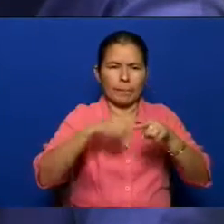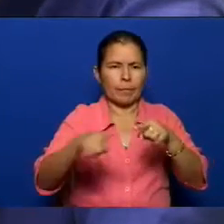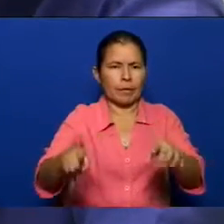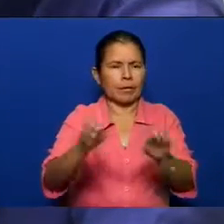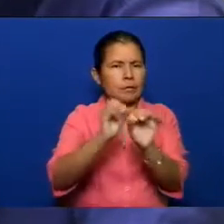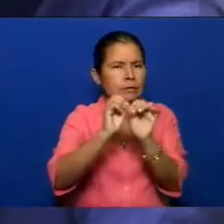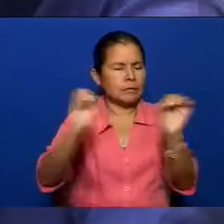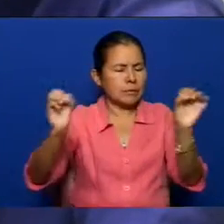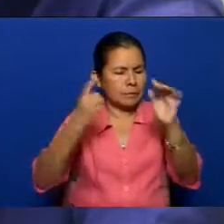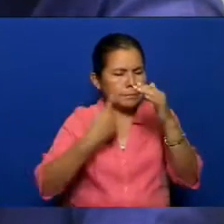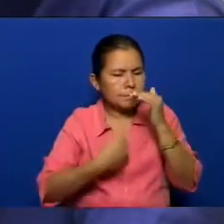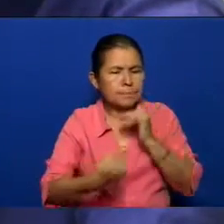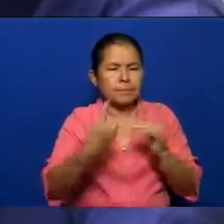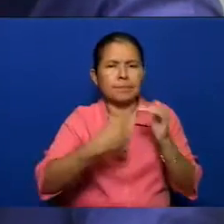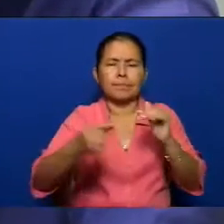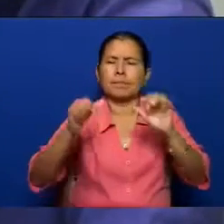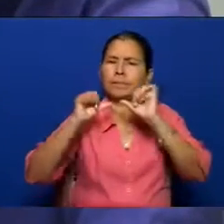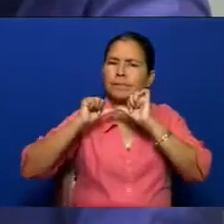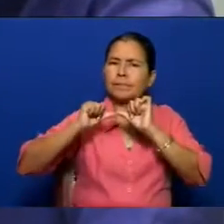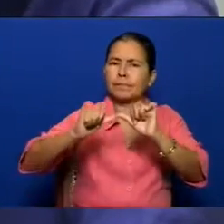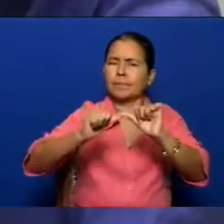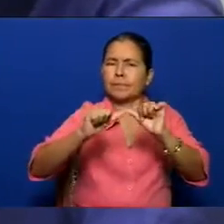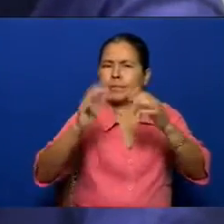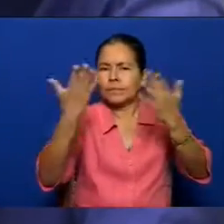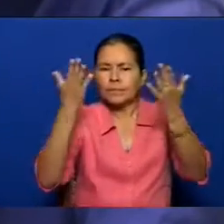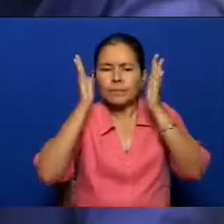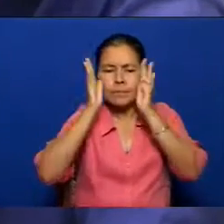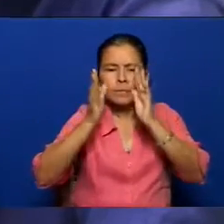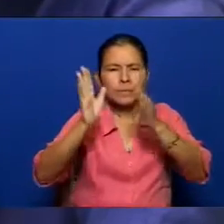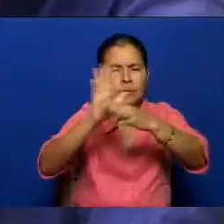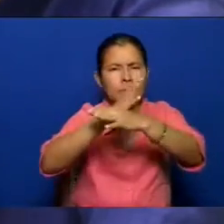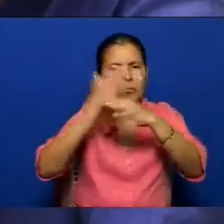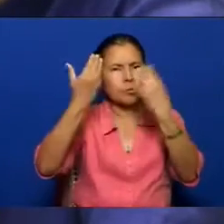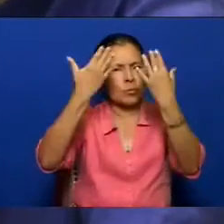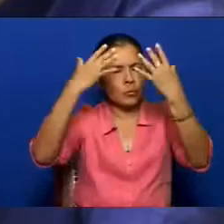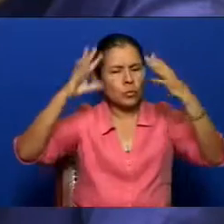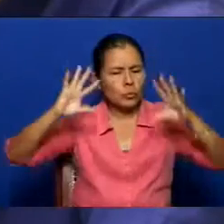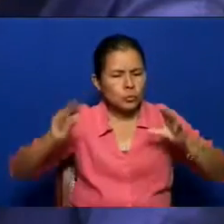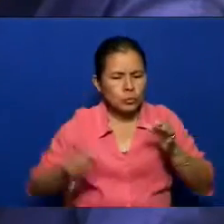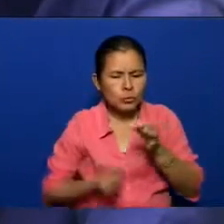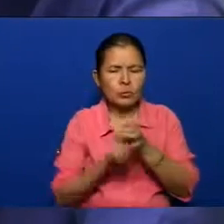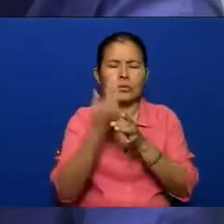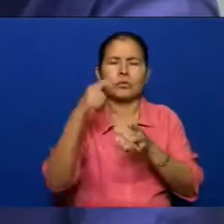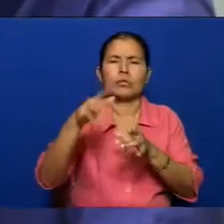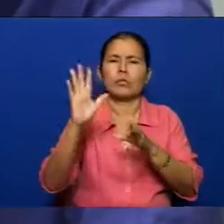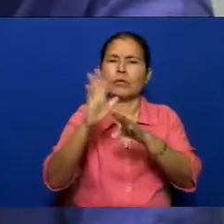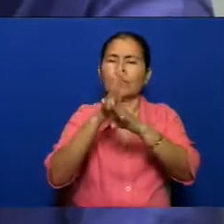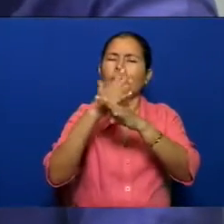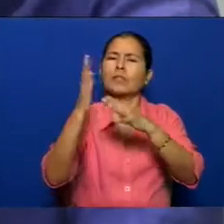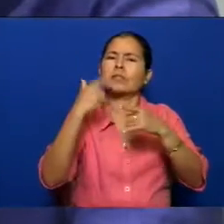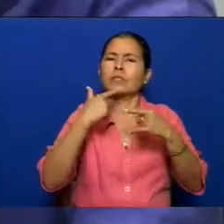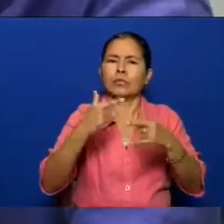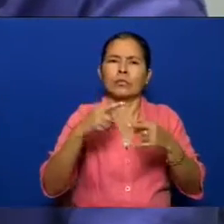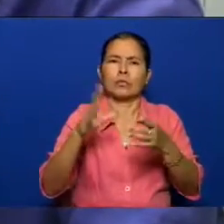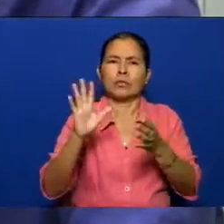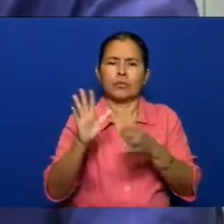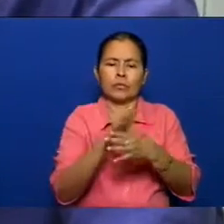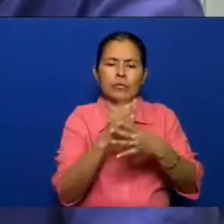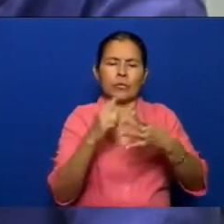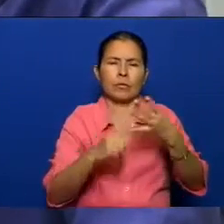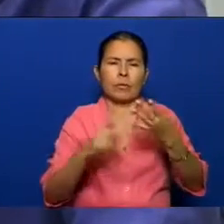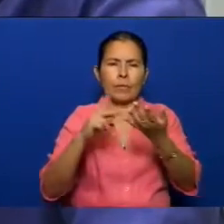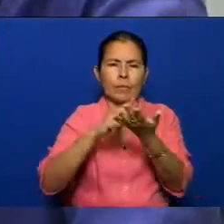de calidad, pertinente, multicultural. En fin, están otro conjunto de programas